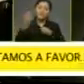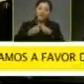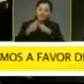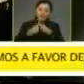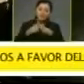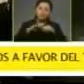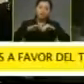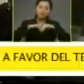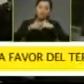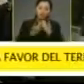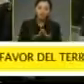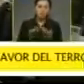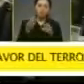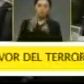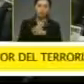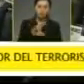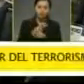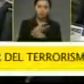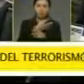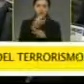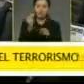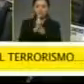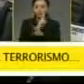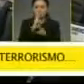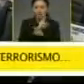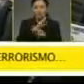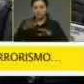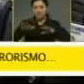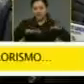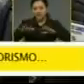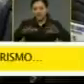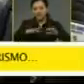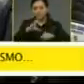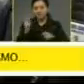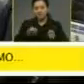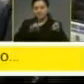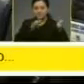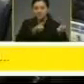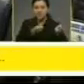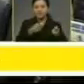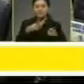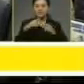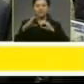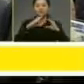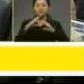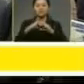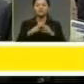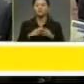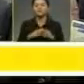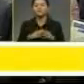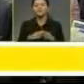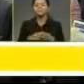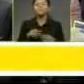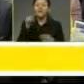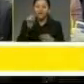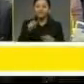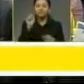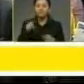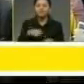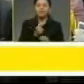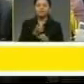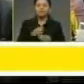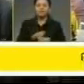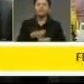como productores y usuarios activos y exigentes de la comunicación. Eso sí hay que hacer. Tenemos que ser